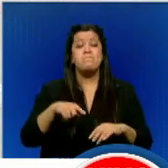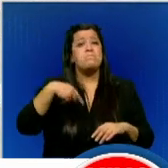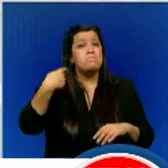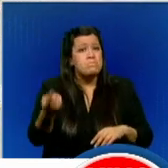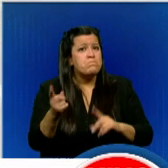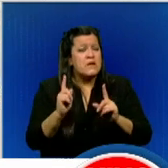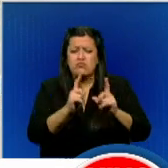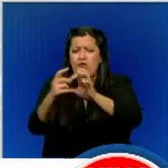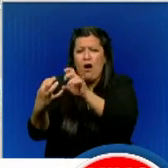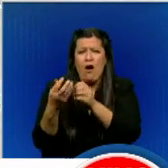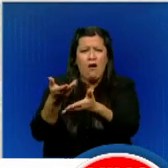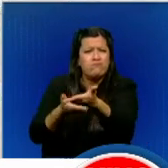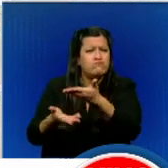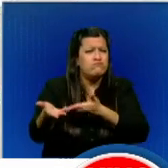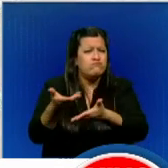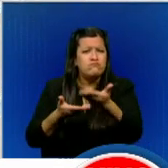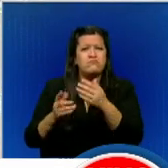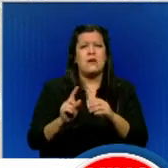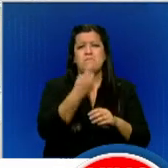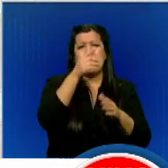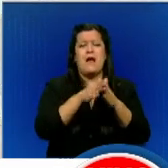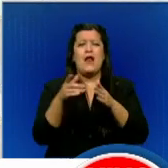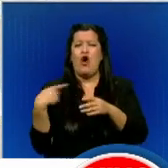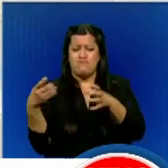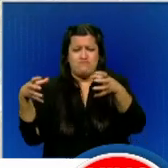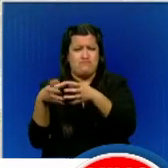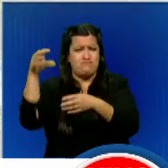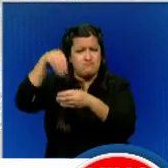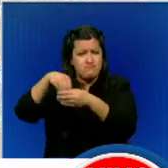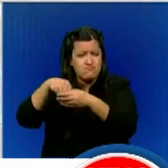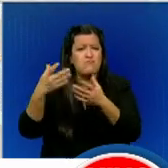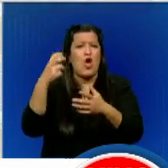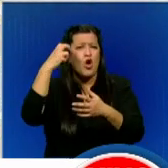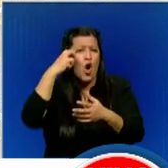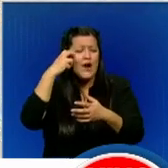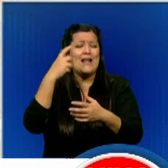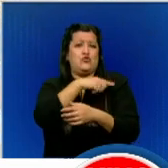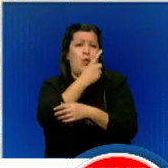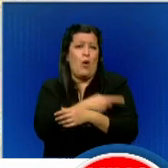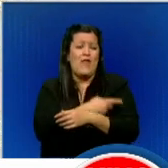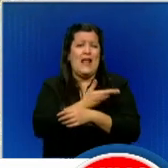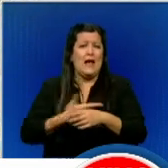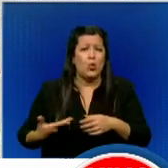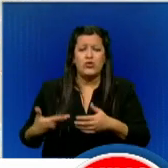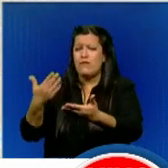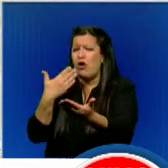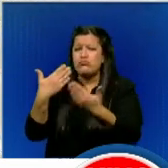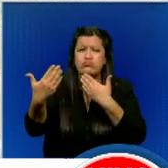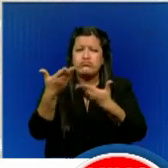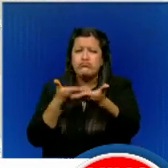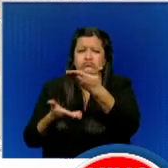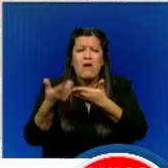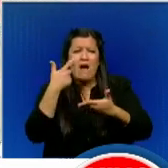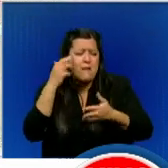con la discusión que nos damos primero entre nosotros en el congreso con el poder ejecutivo para tratar de